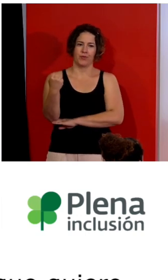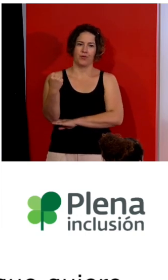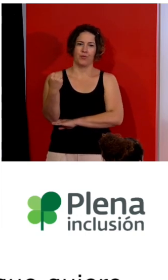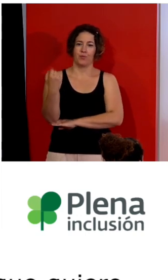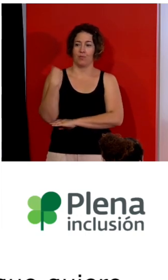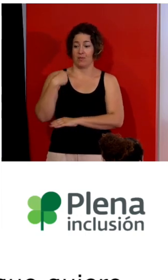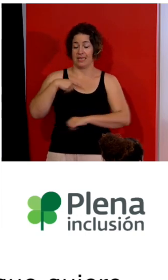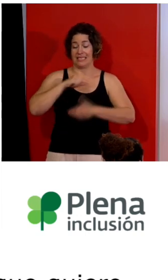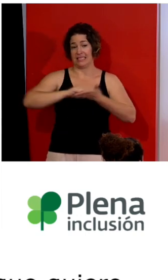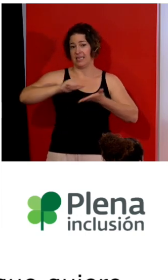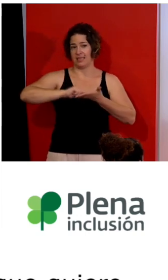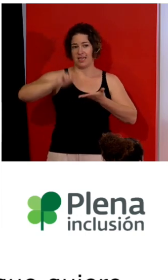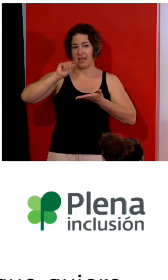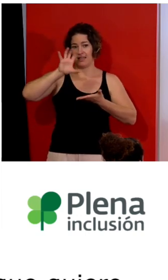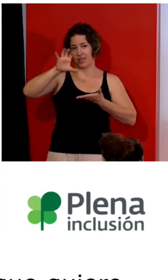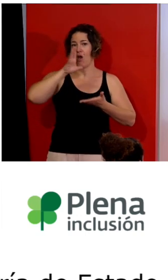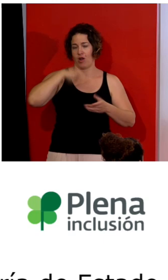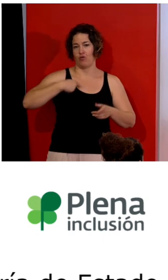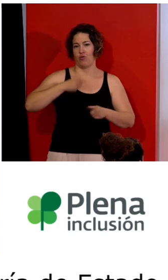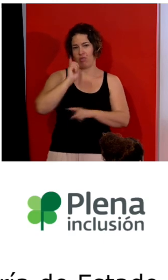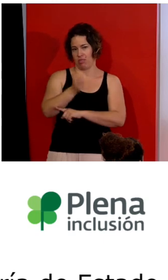la Secretaría de Estado que ahora dirijo.